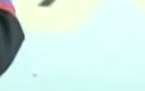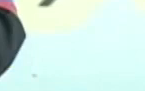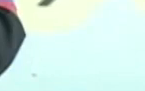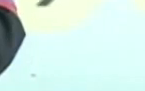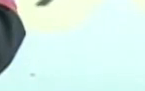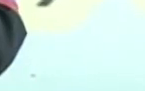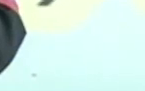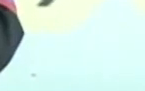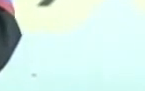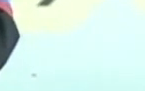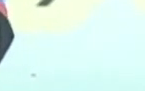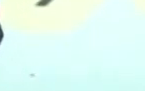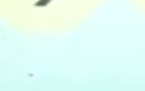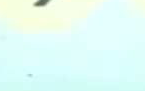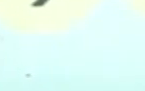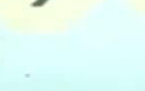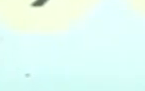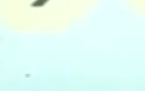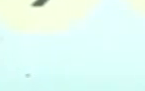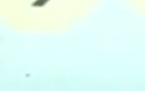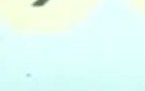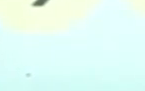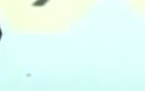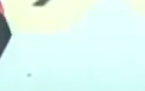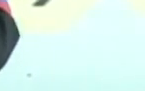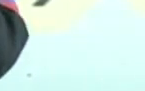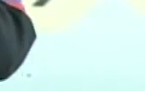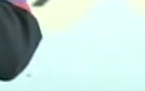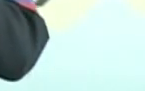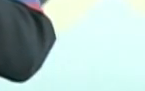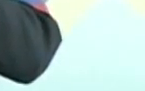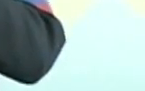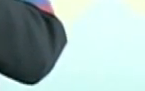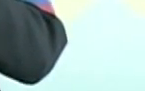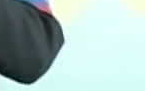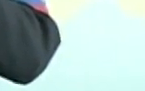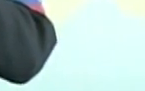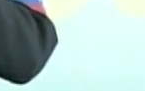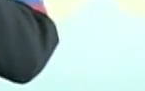líder. Eso fue el 4 de